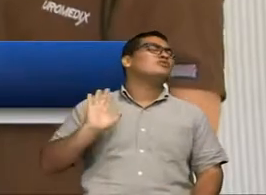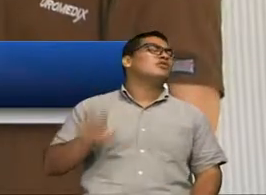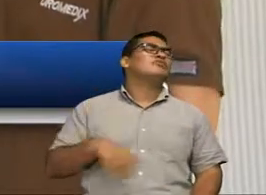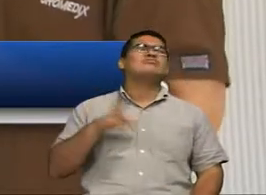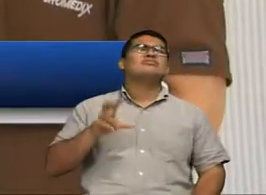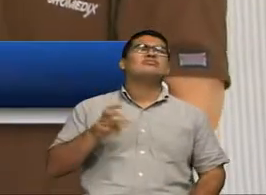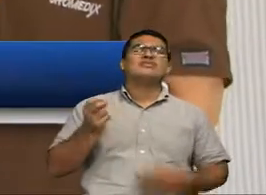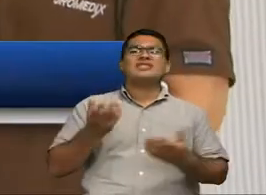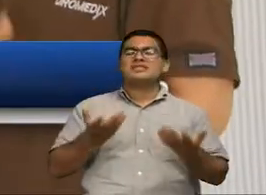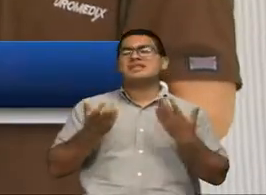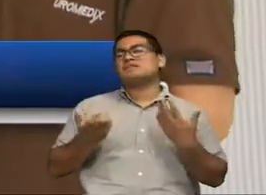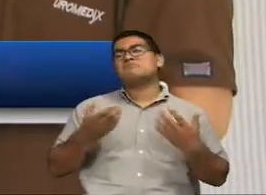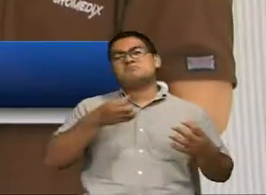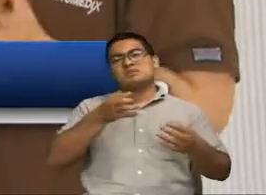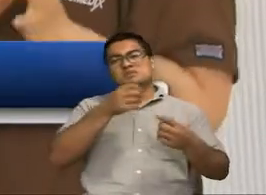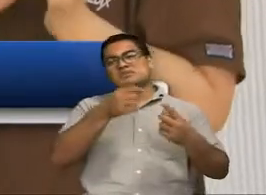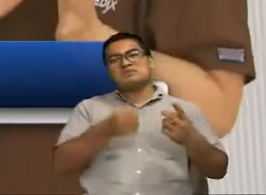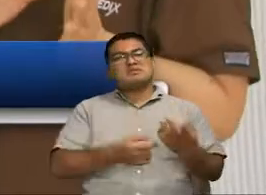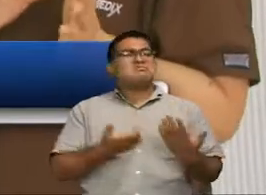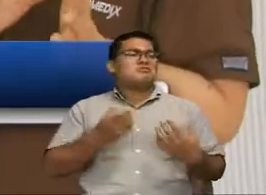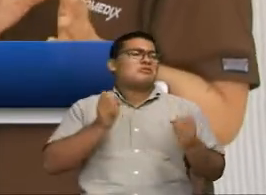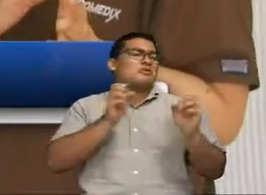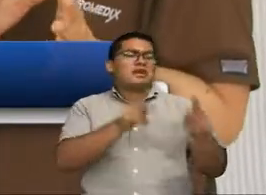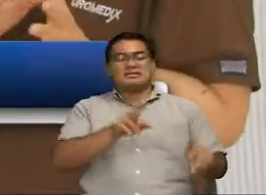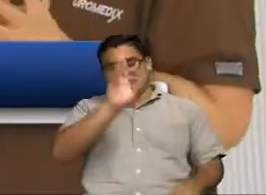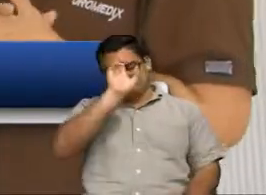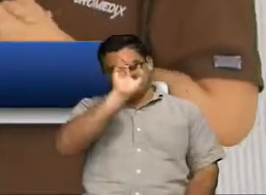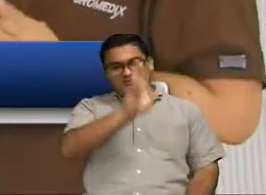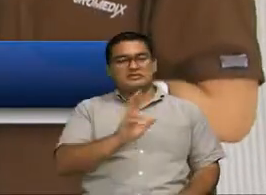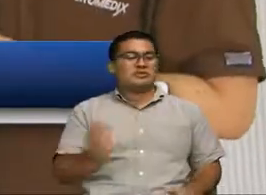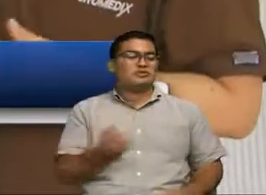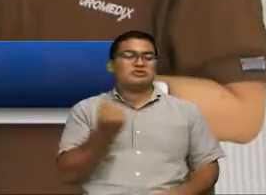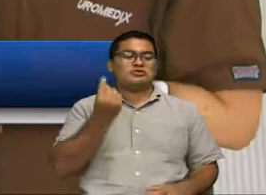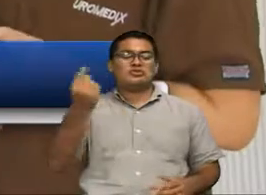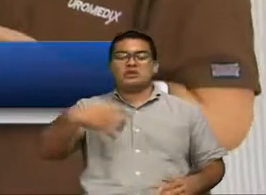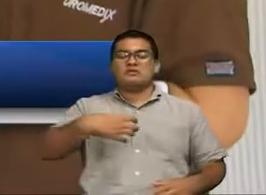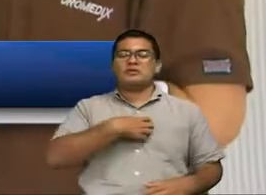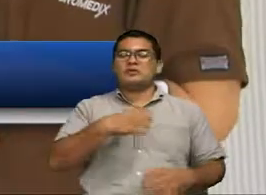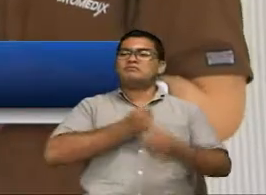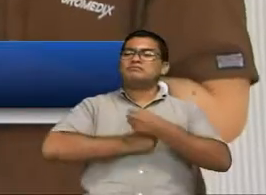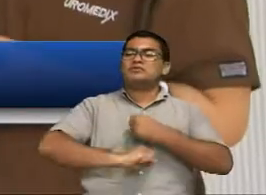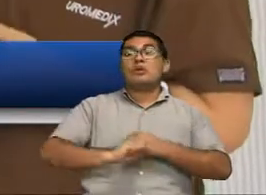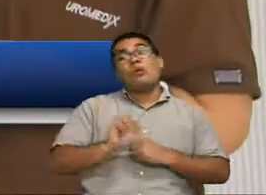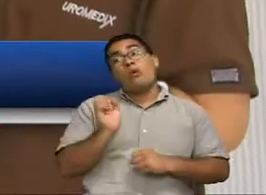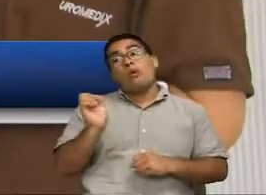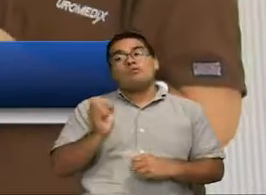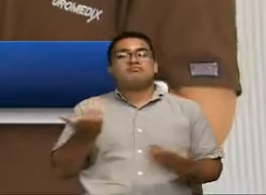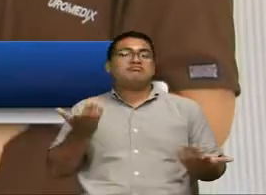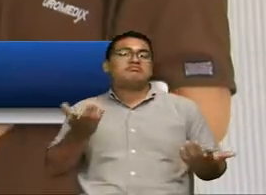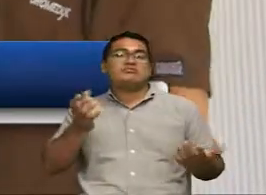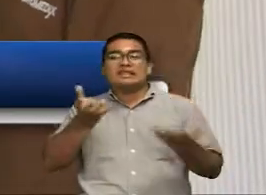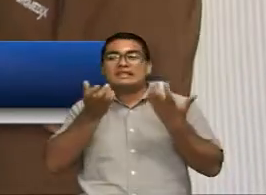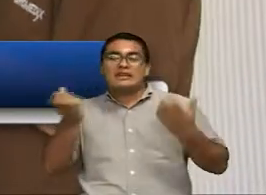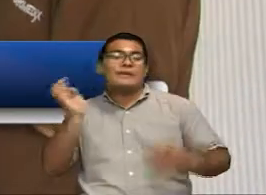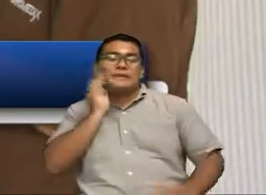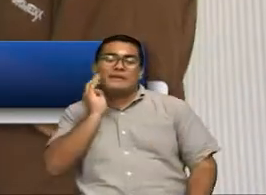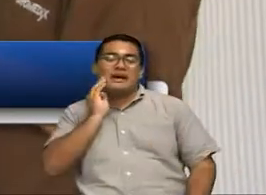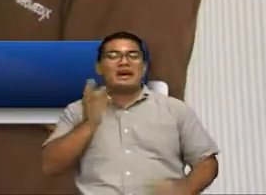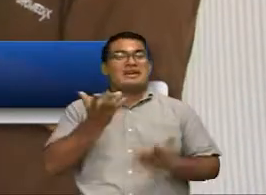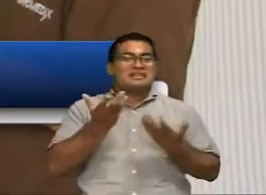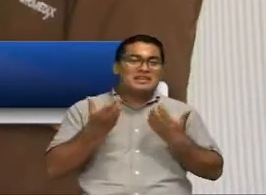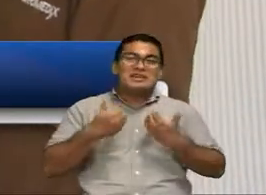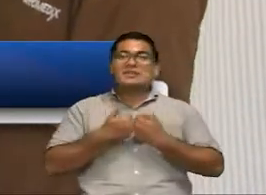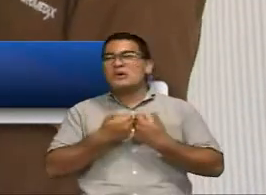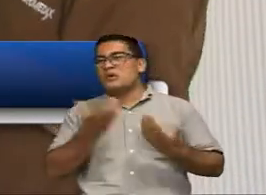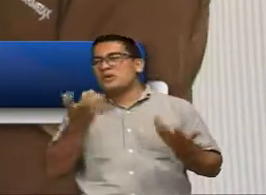qué. Entonces, ella nos da sus razones, entonces las respetamos. Pero si ella dice, quiero a mi mamá, quiero a mi esposo, entonces nosotros